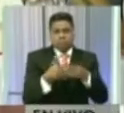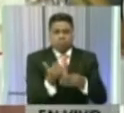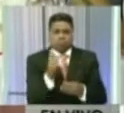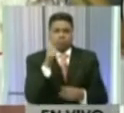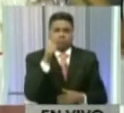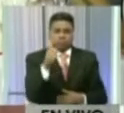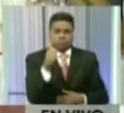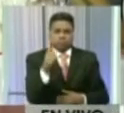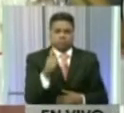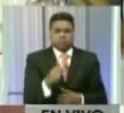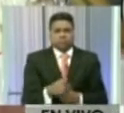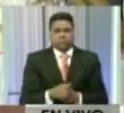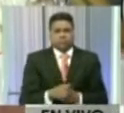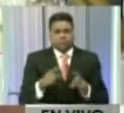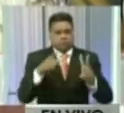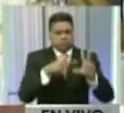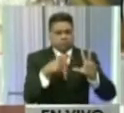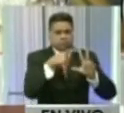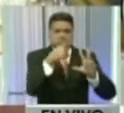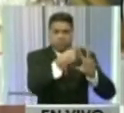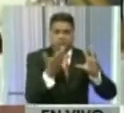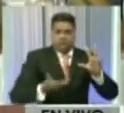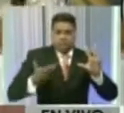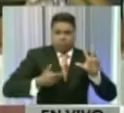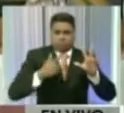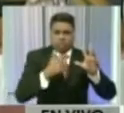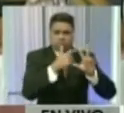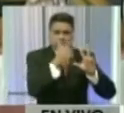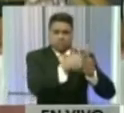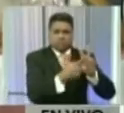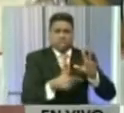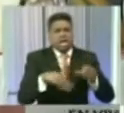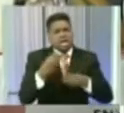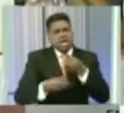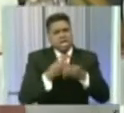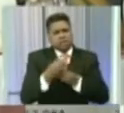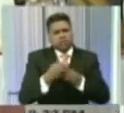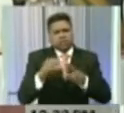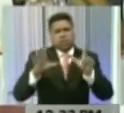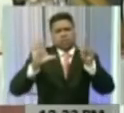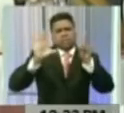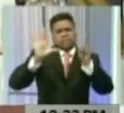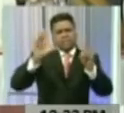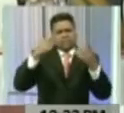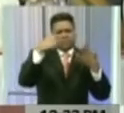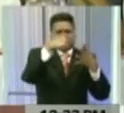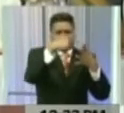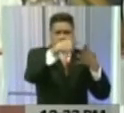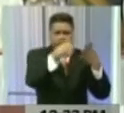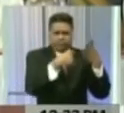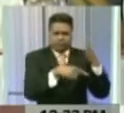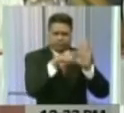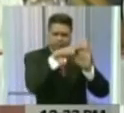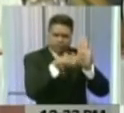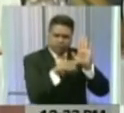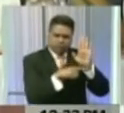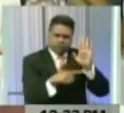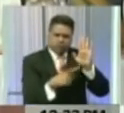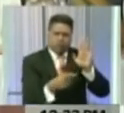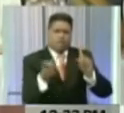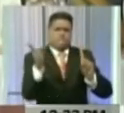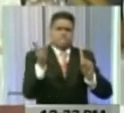premisas, pero el presidente tomó unas seis medidas que son transversales. La primera de